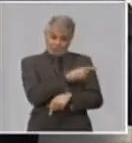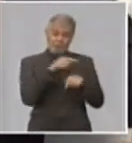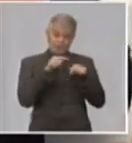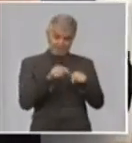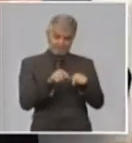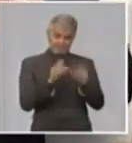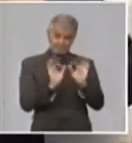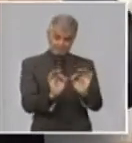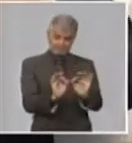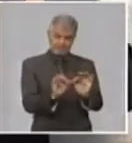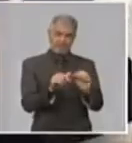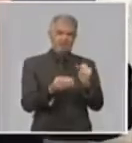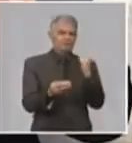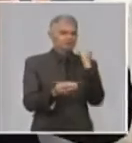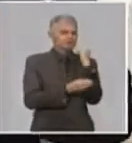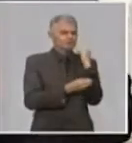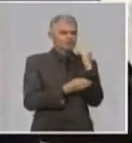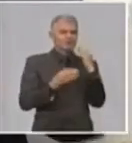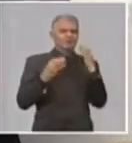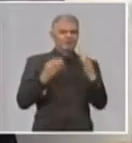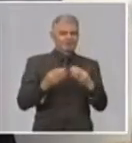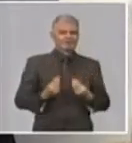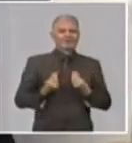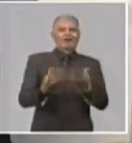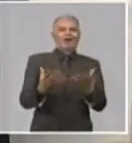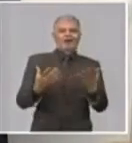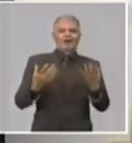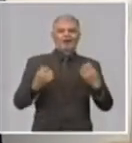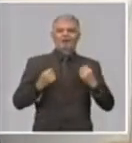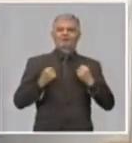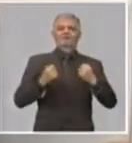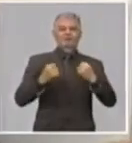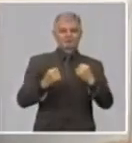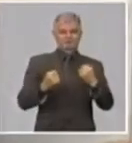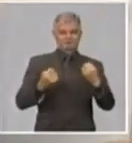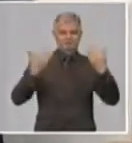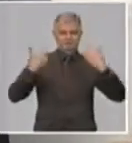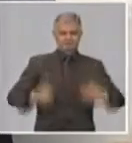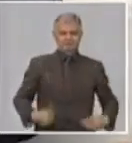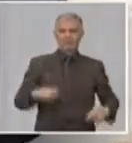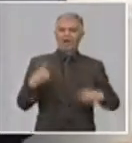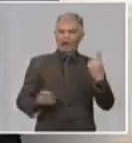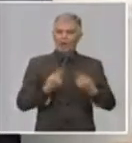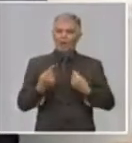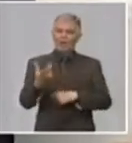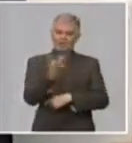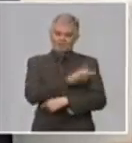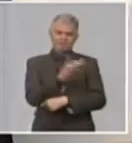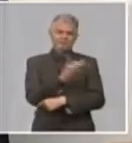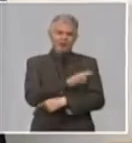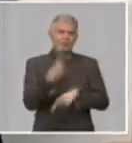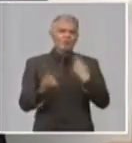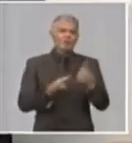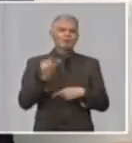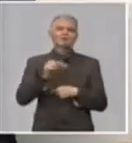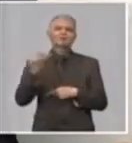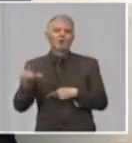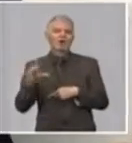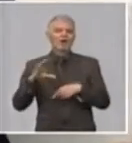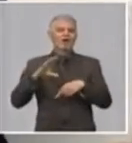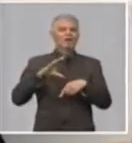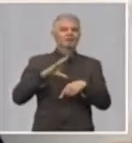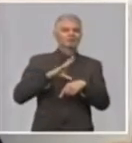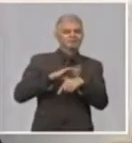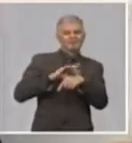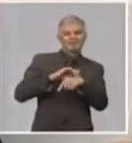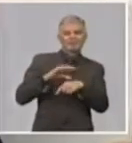son tan potenciadores del sistema inmune innato que están usándose ahora en algunas vacunas de cáncer, en algunas vacunas de alergia. O sea, que no tienen nada